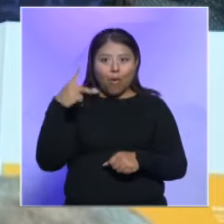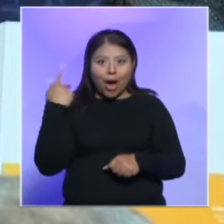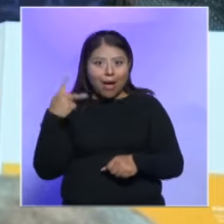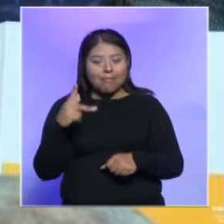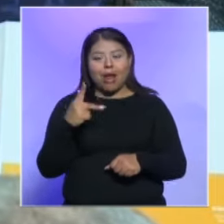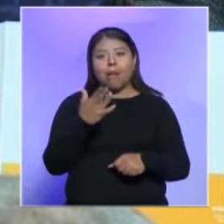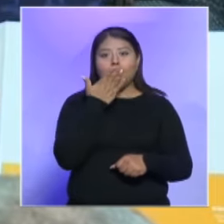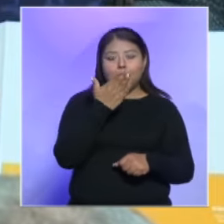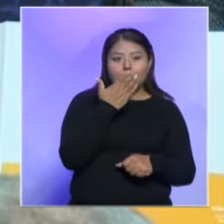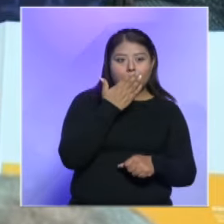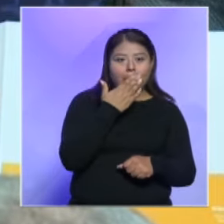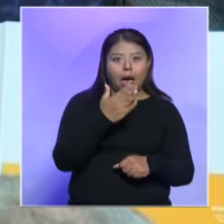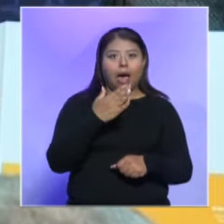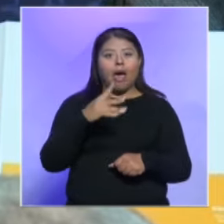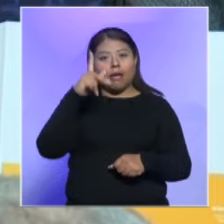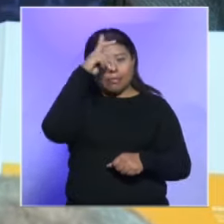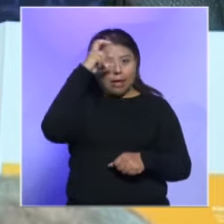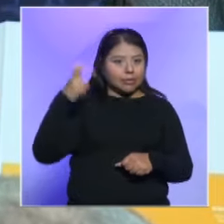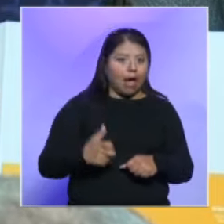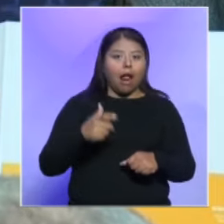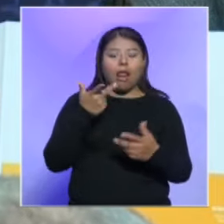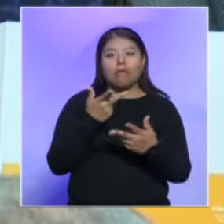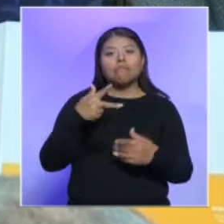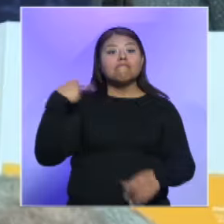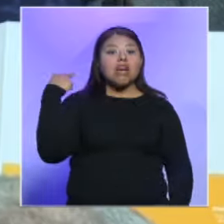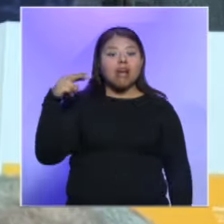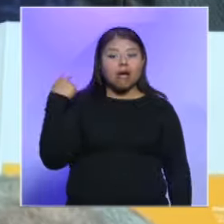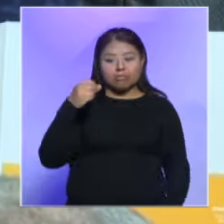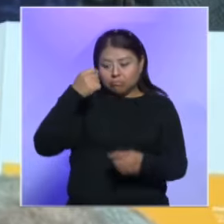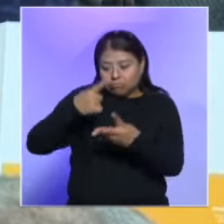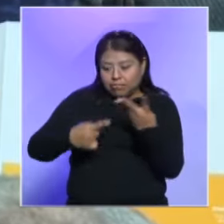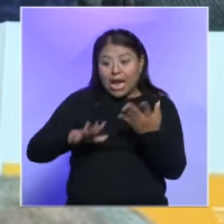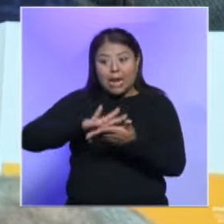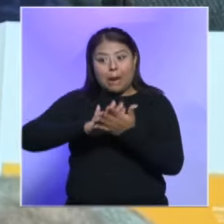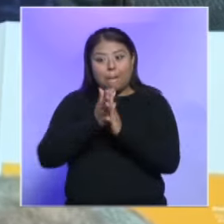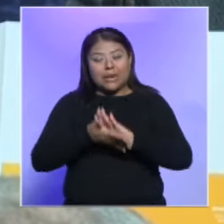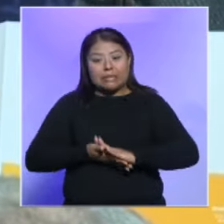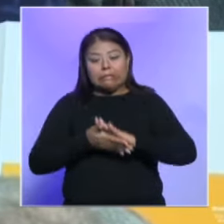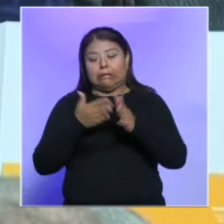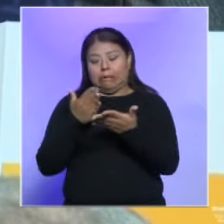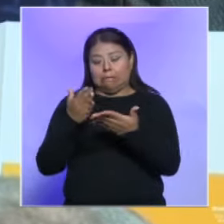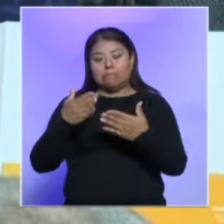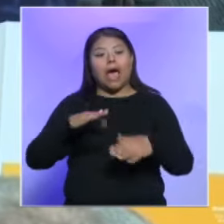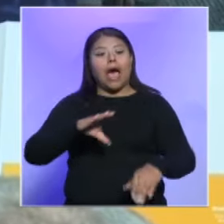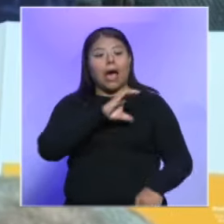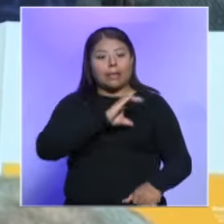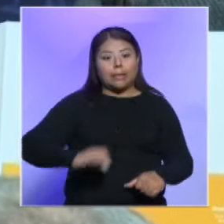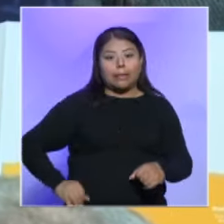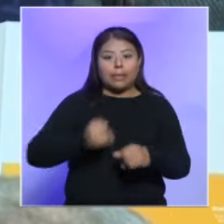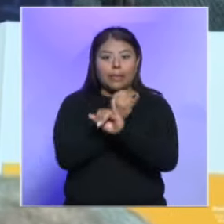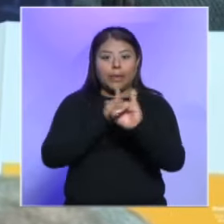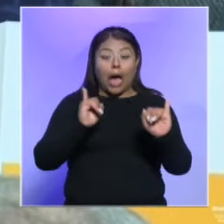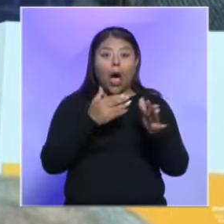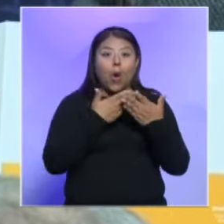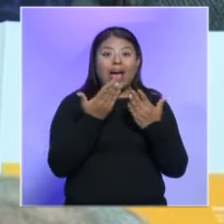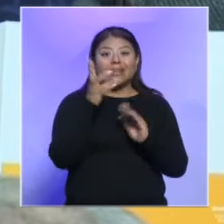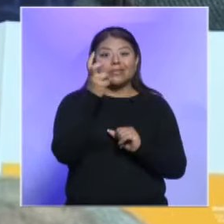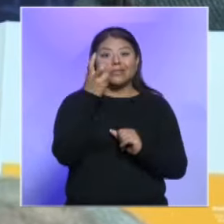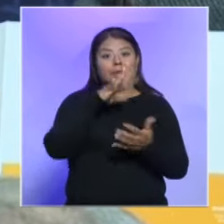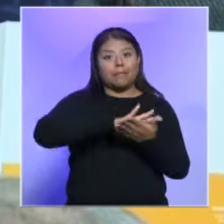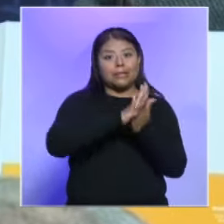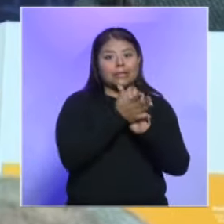Tamaulipas, Tlaxcala y Veracruz. El porcentaje también de candidaturas independientes, los más altos van del 1 hasta el